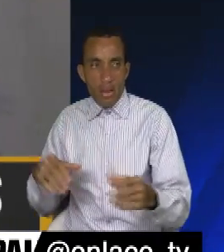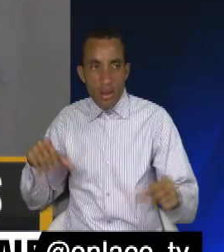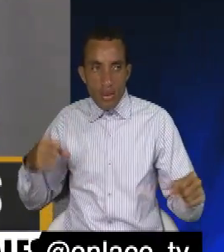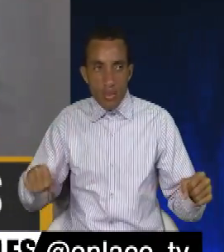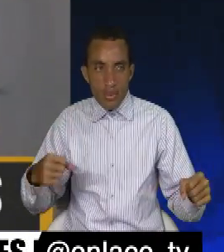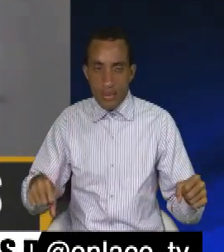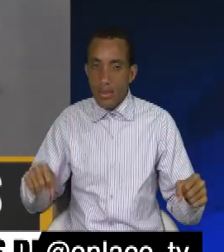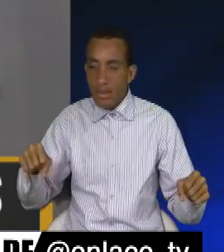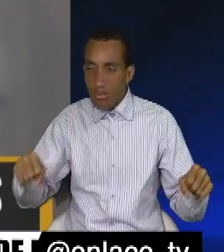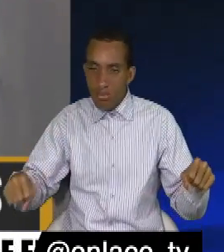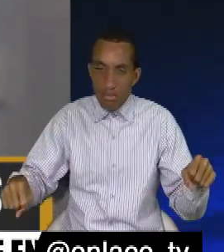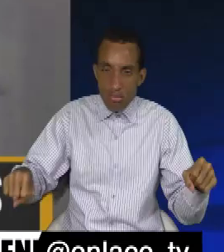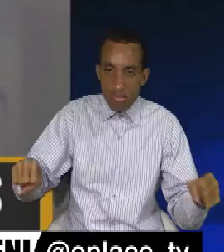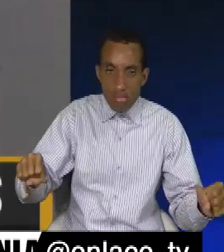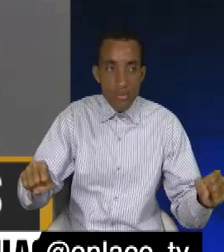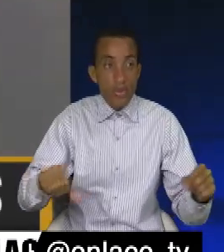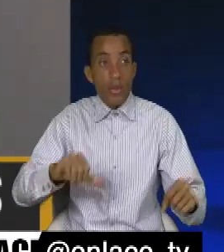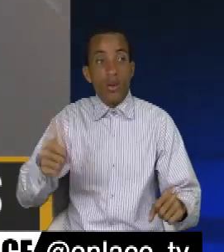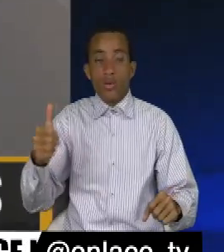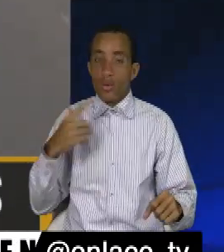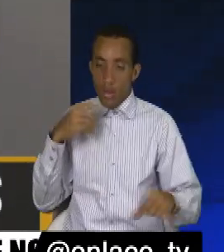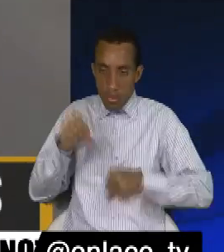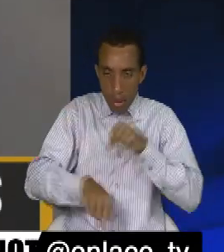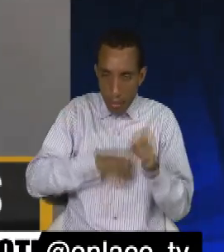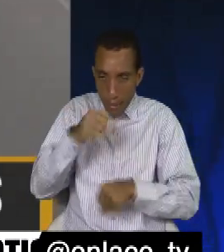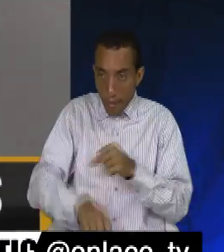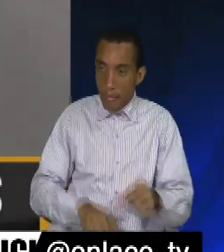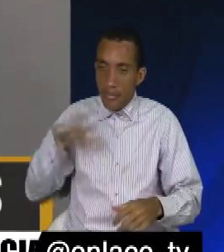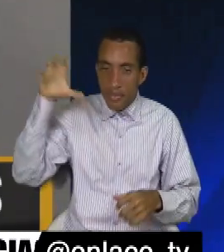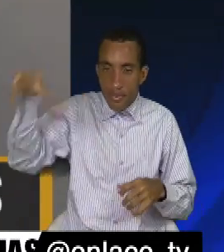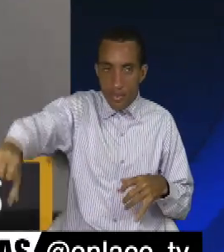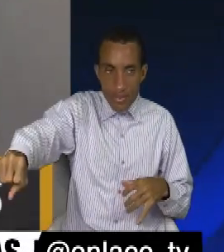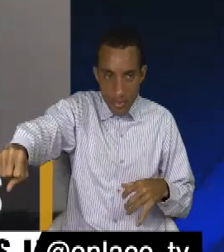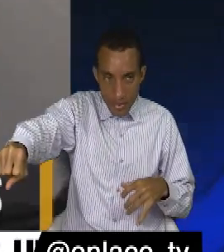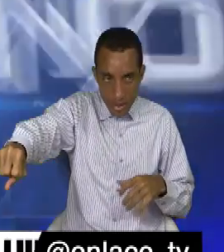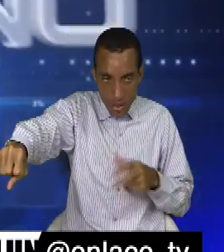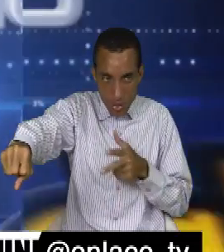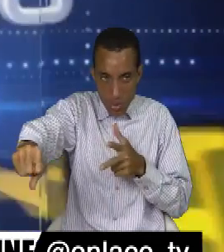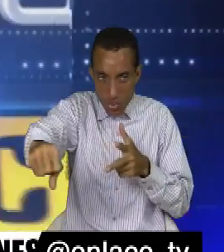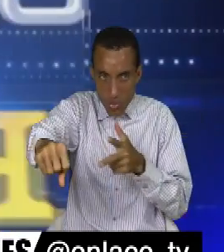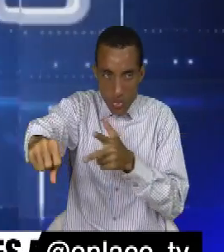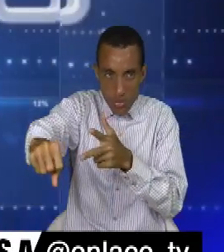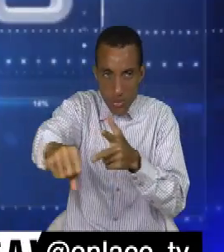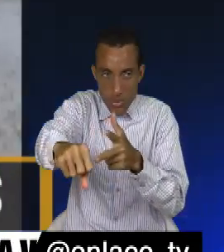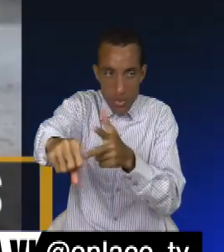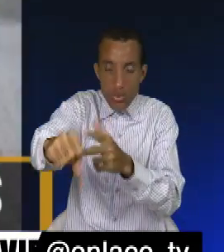ciclista? El hecho se produjo en la avenida del Ferrocarril con todo el peligro que ello representa.